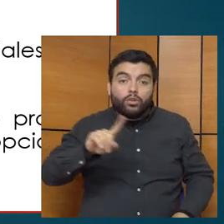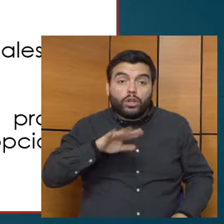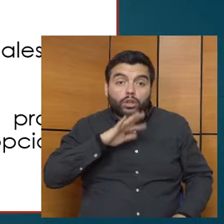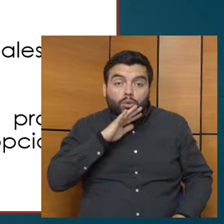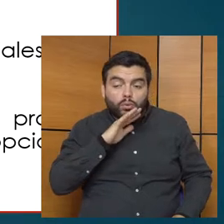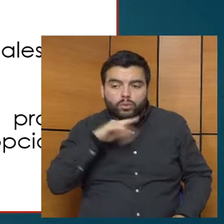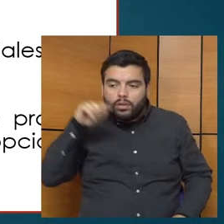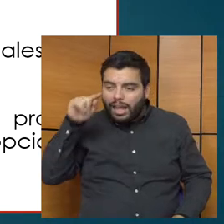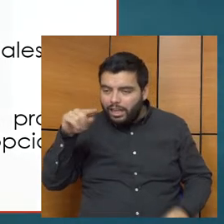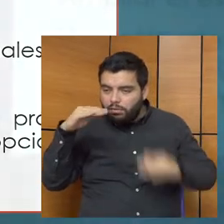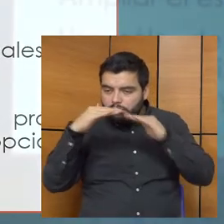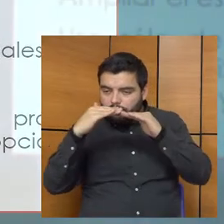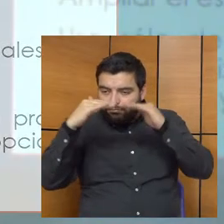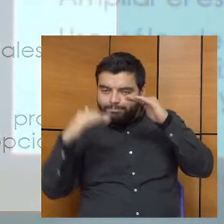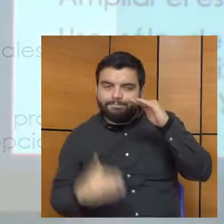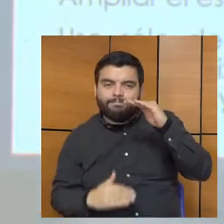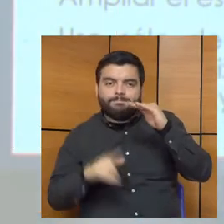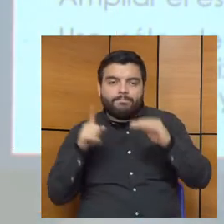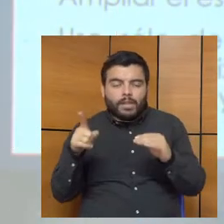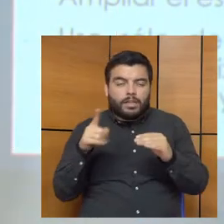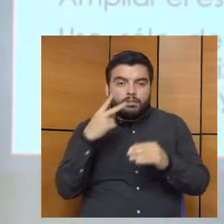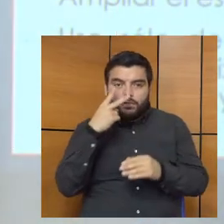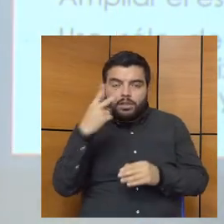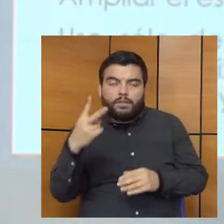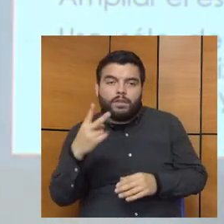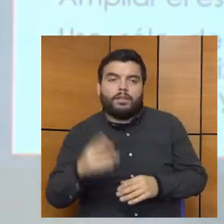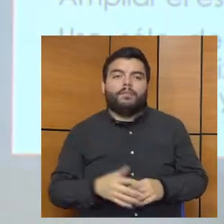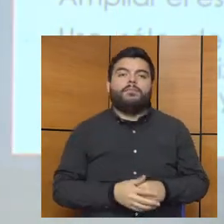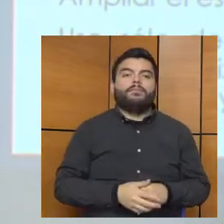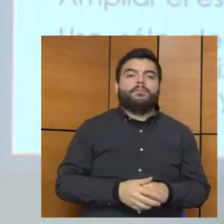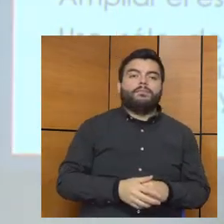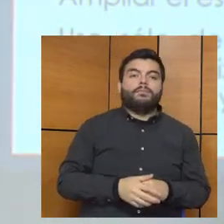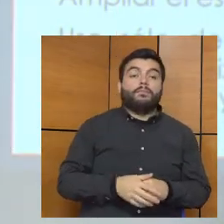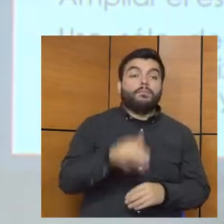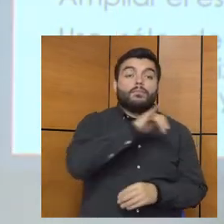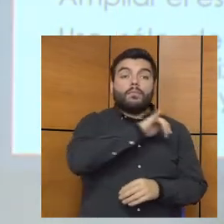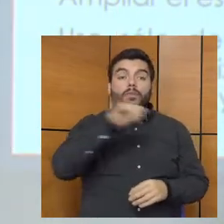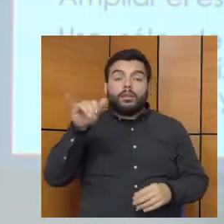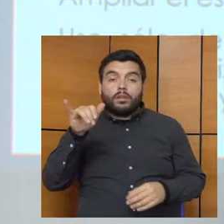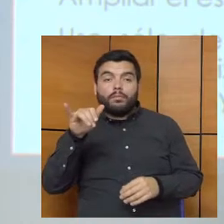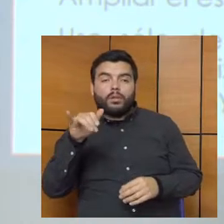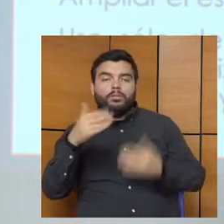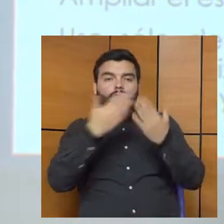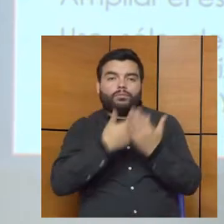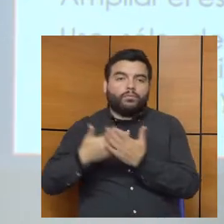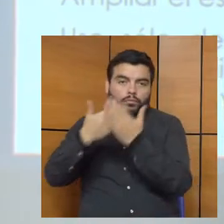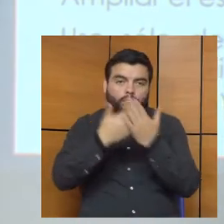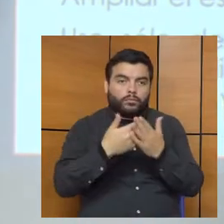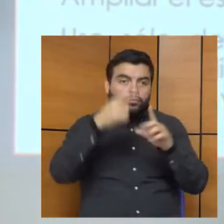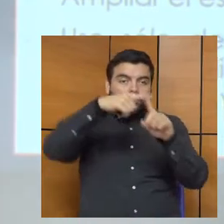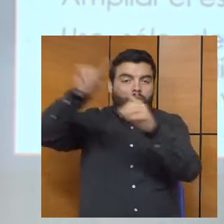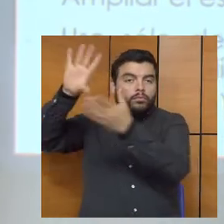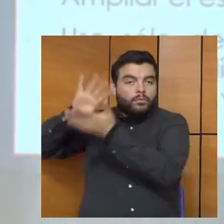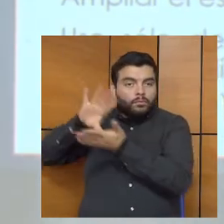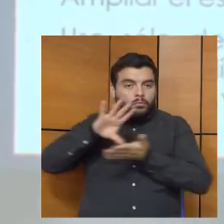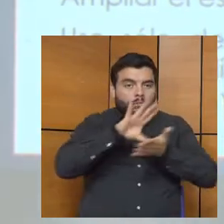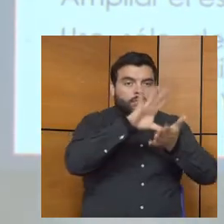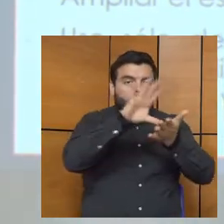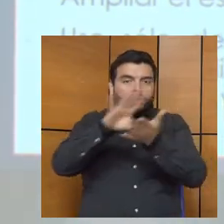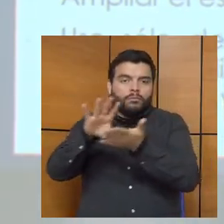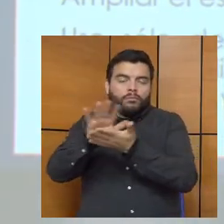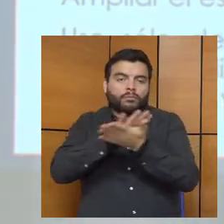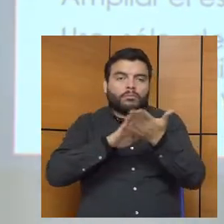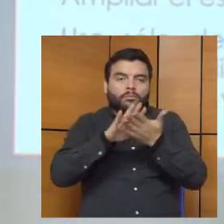la brecha digital más grande, más potente. Después también ampliar el estudio a otros países, a otros ámbitos culturales, ámbitos